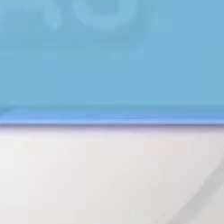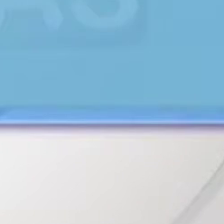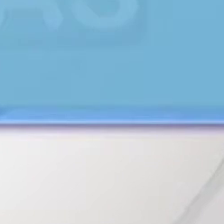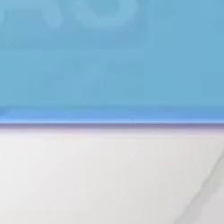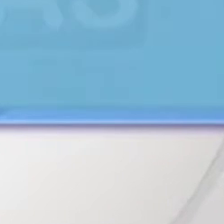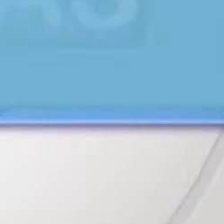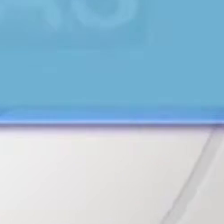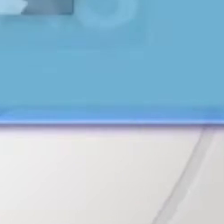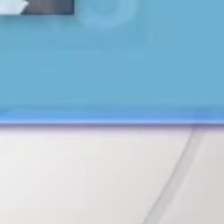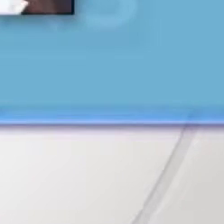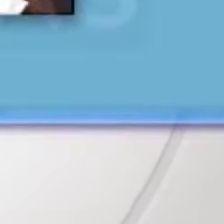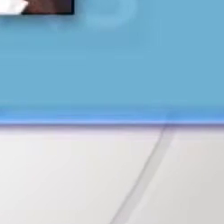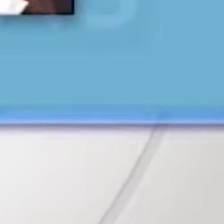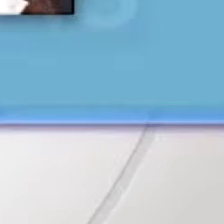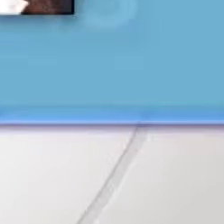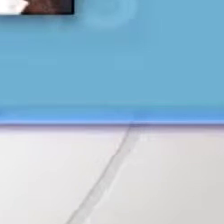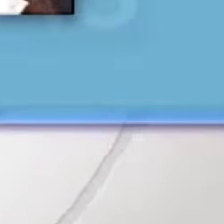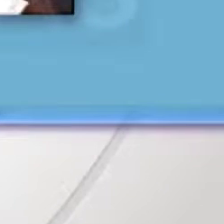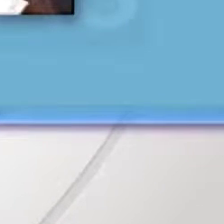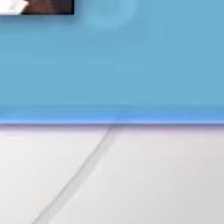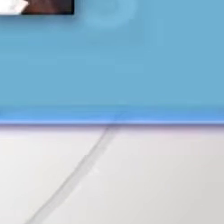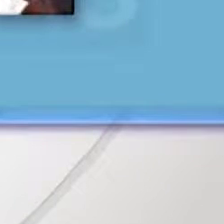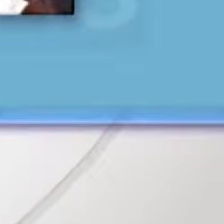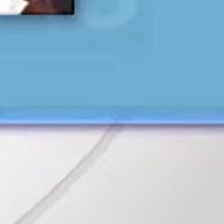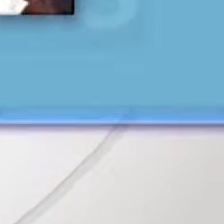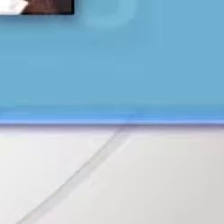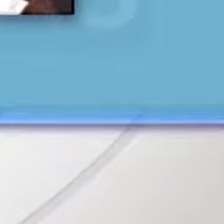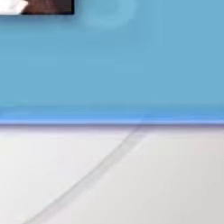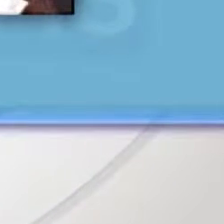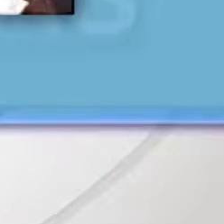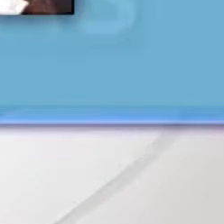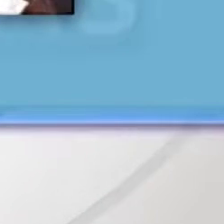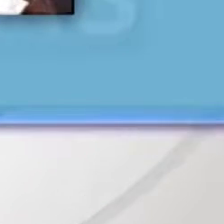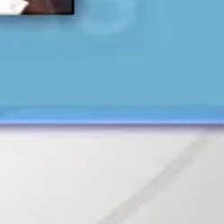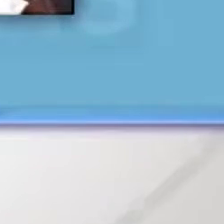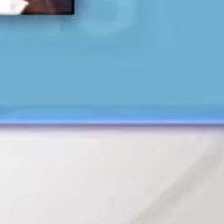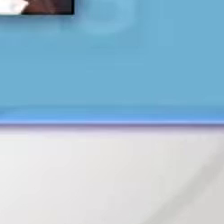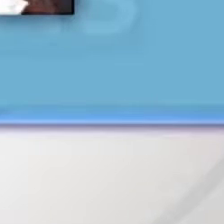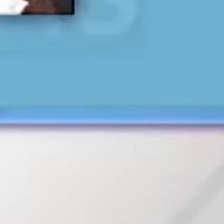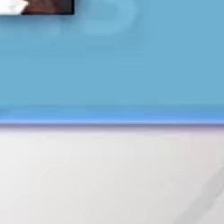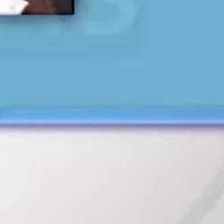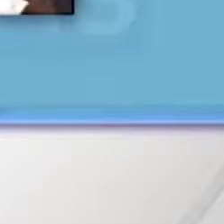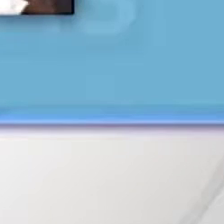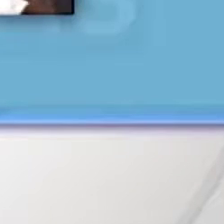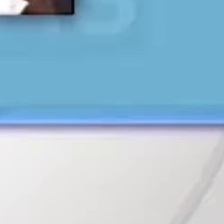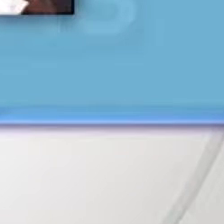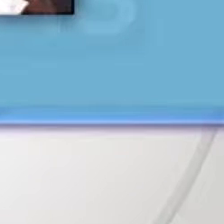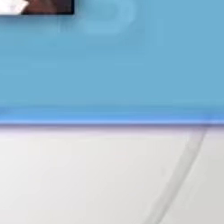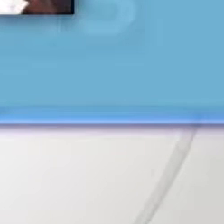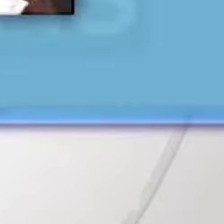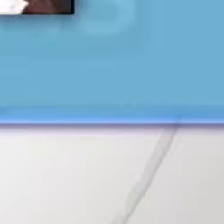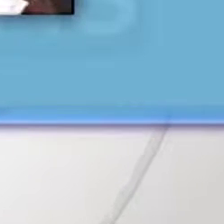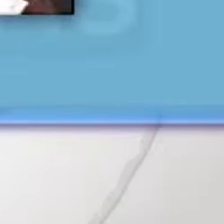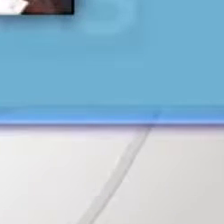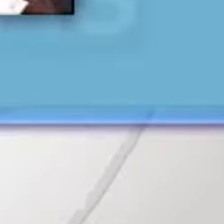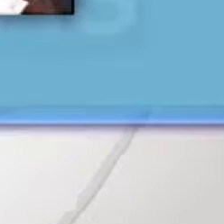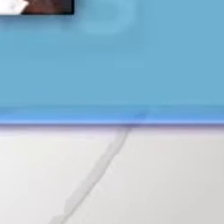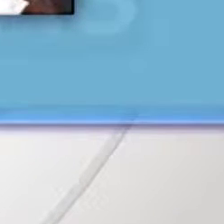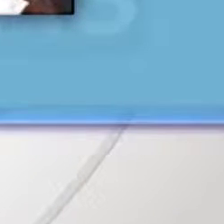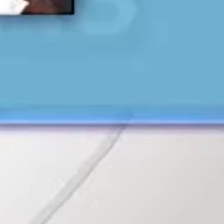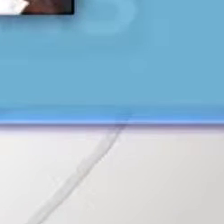luisa maldonado líder comunitaria presidente de la asociación de cooperativas múltiples de quito